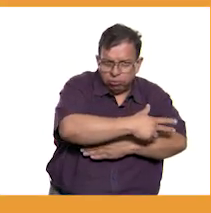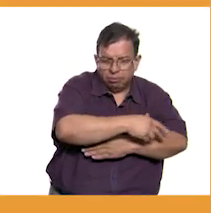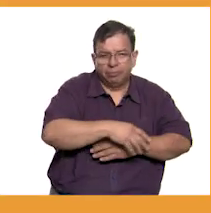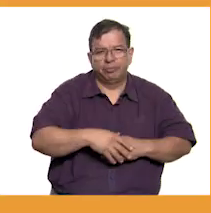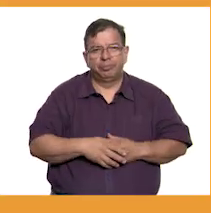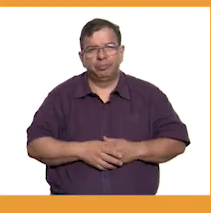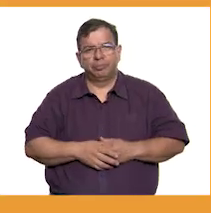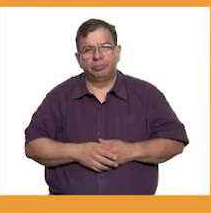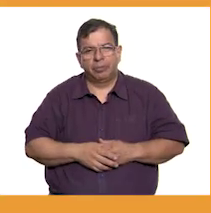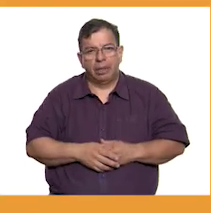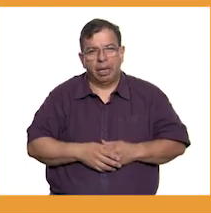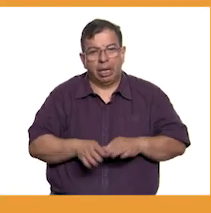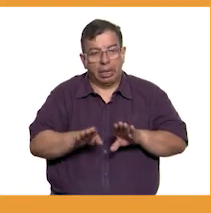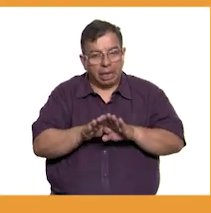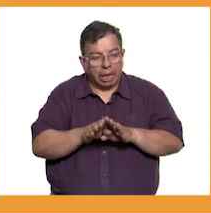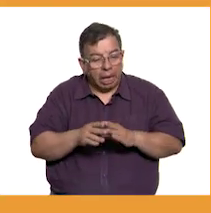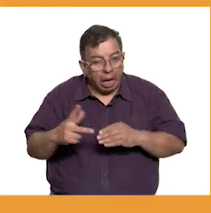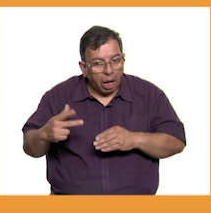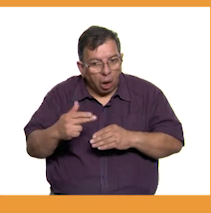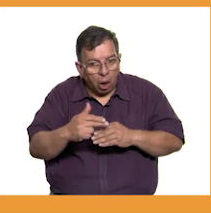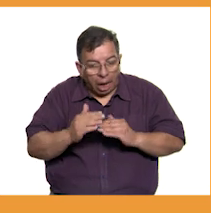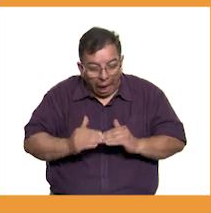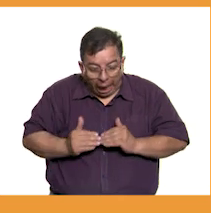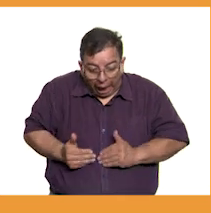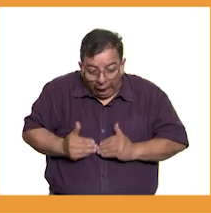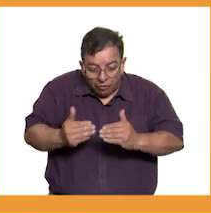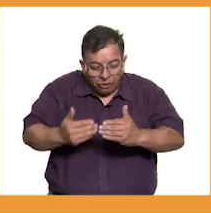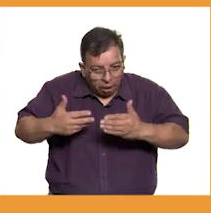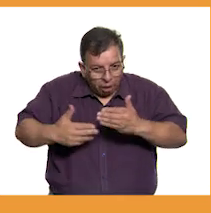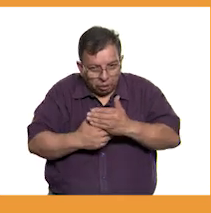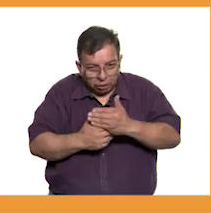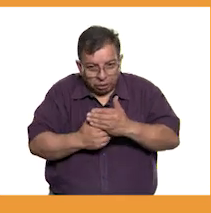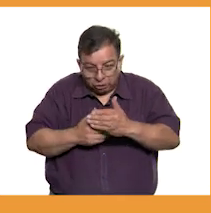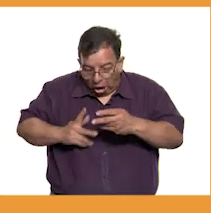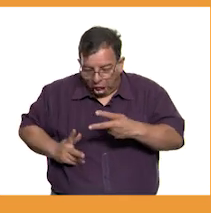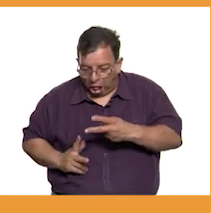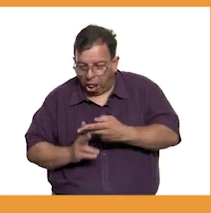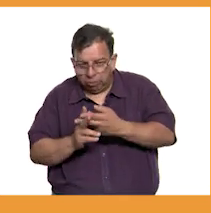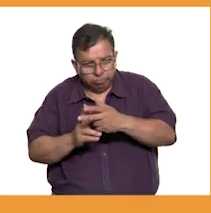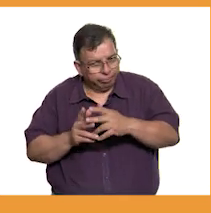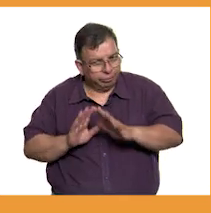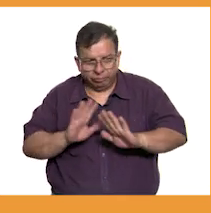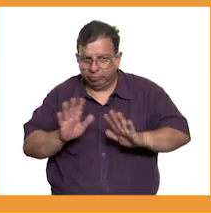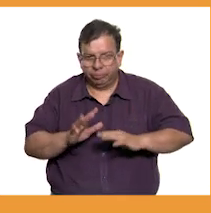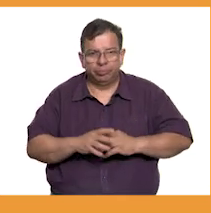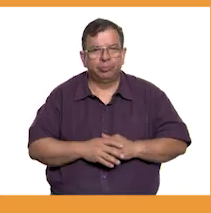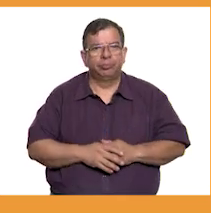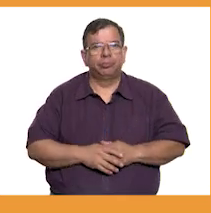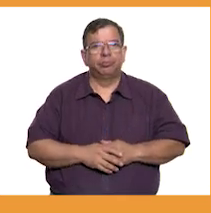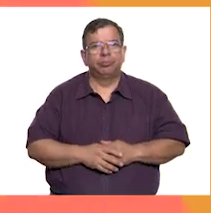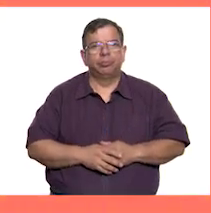marcaste. Asegúrate de cortar por fuera de la playera. No introduzcas las tijeras en ella.